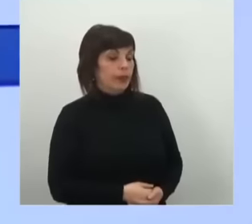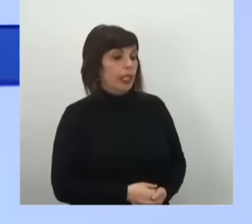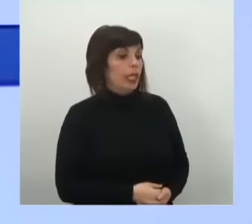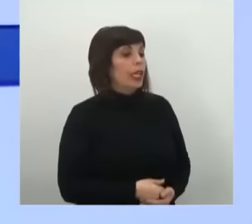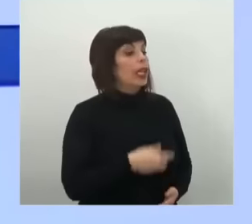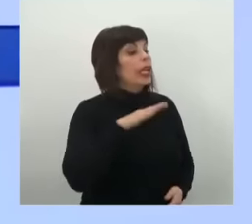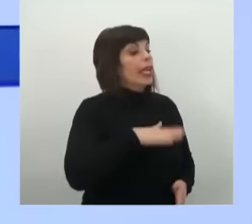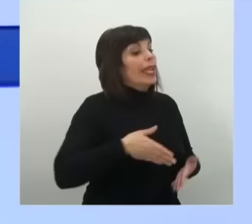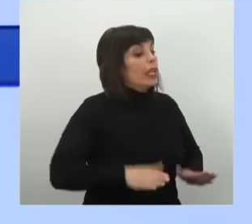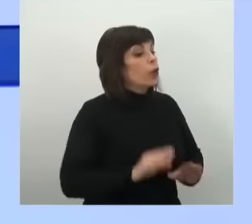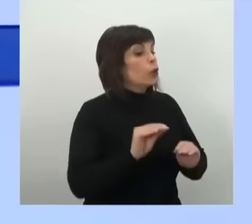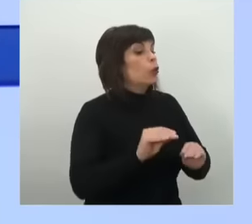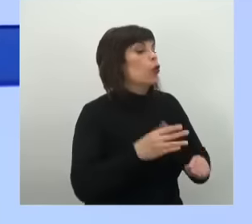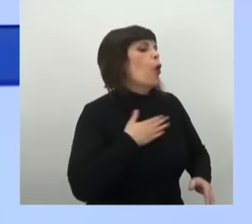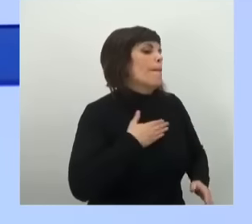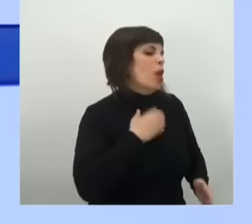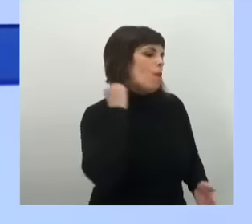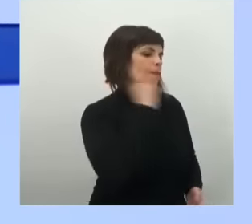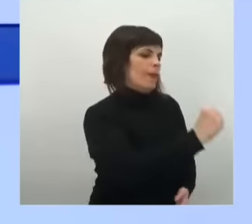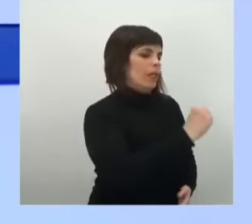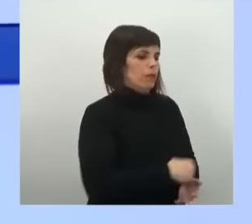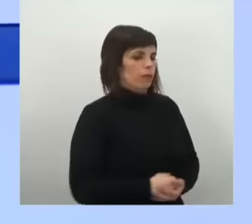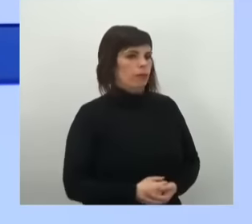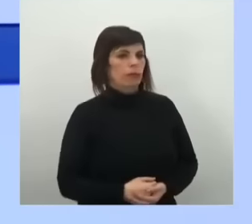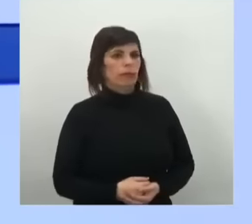mía Mátala